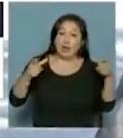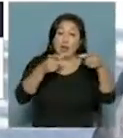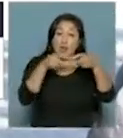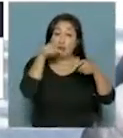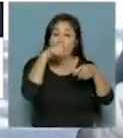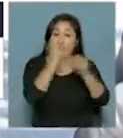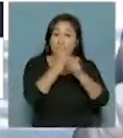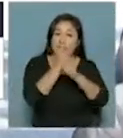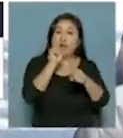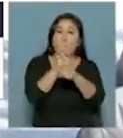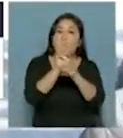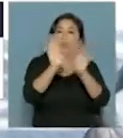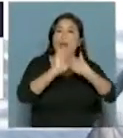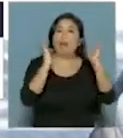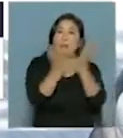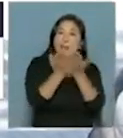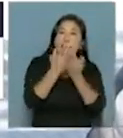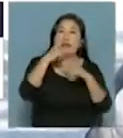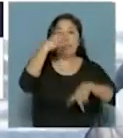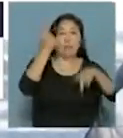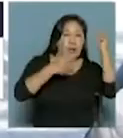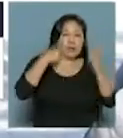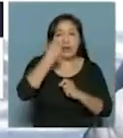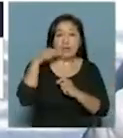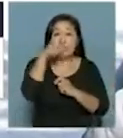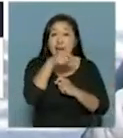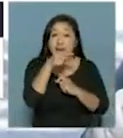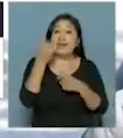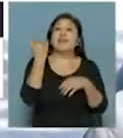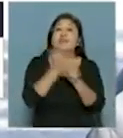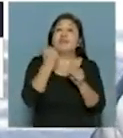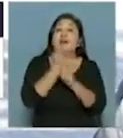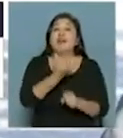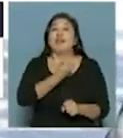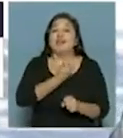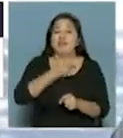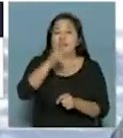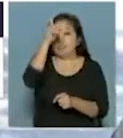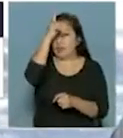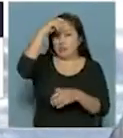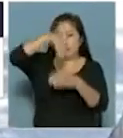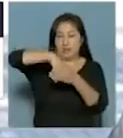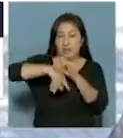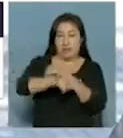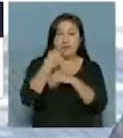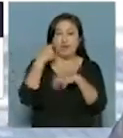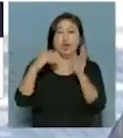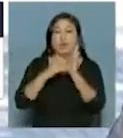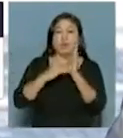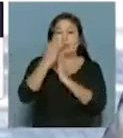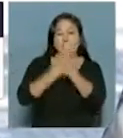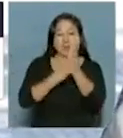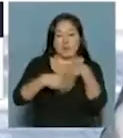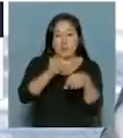y Ambiental es un organismo dentro de la policía que depende del Ministerio de Seguridad y como así